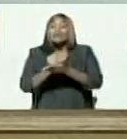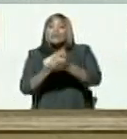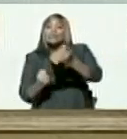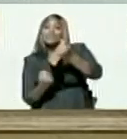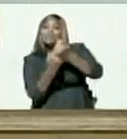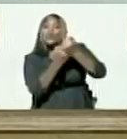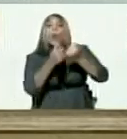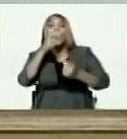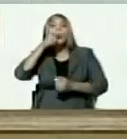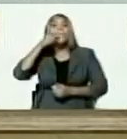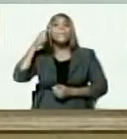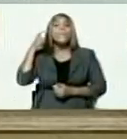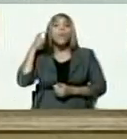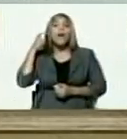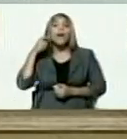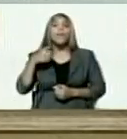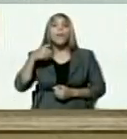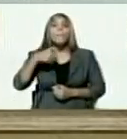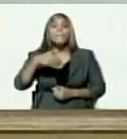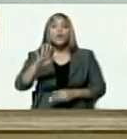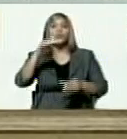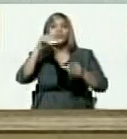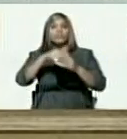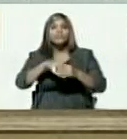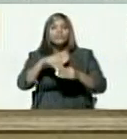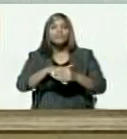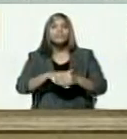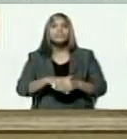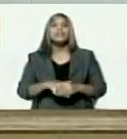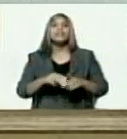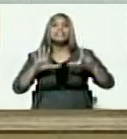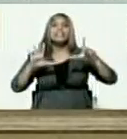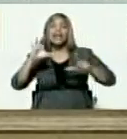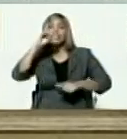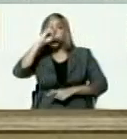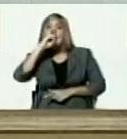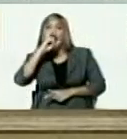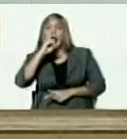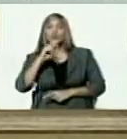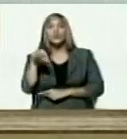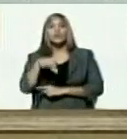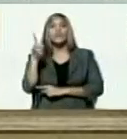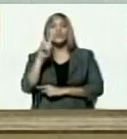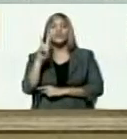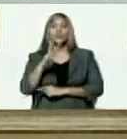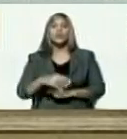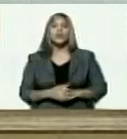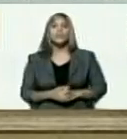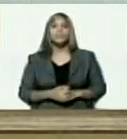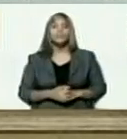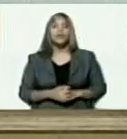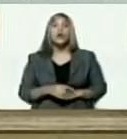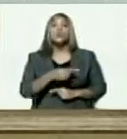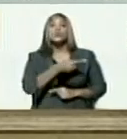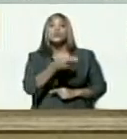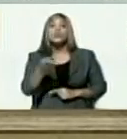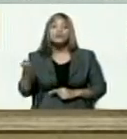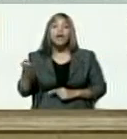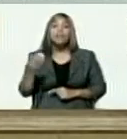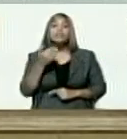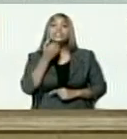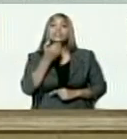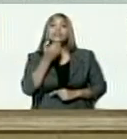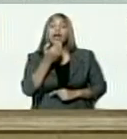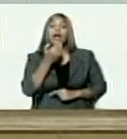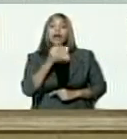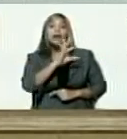expresará en los comicios de los próximos 7 años en Venezuela. Ustedes están a punto de